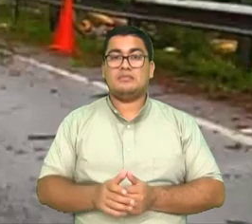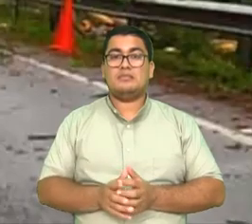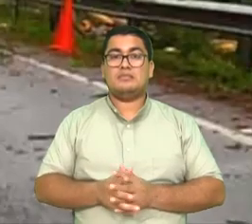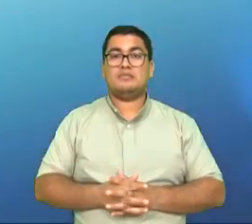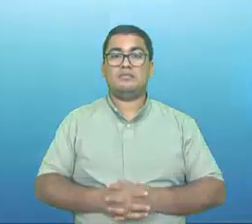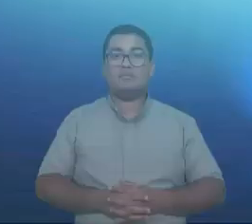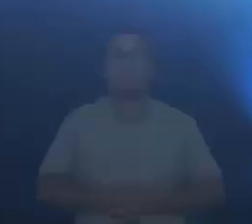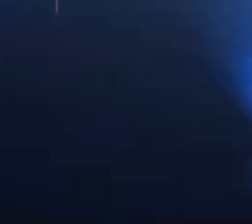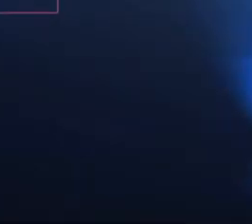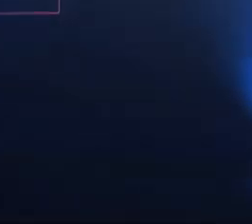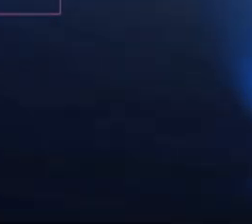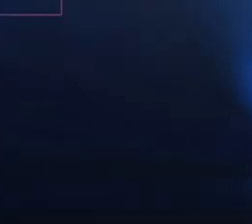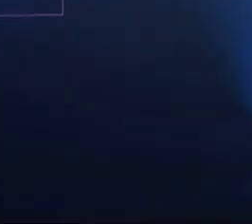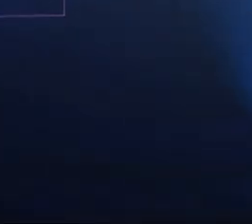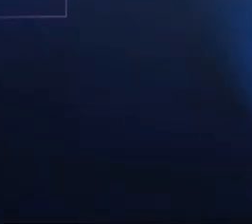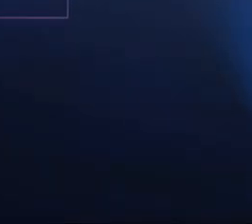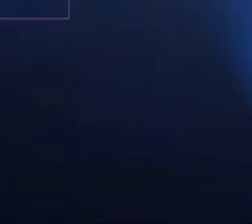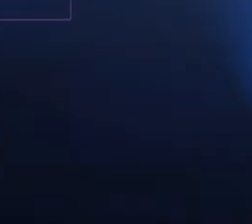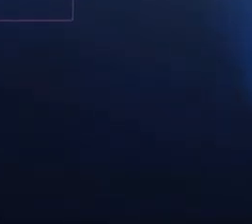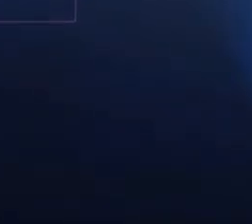Escoto.